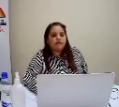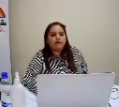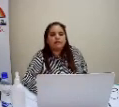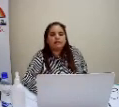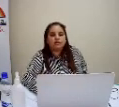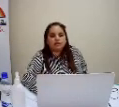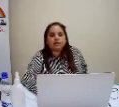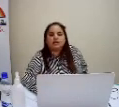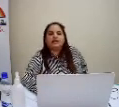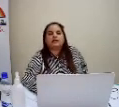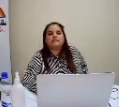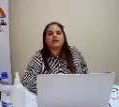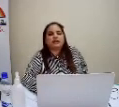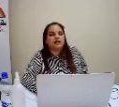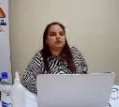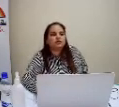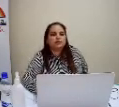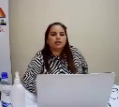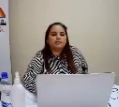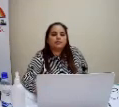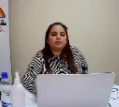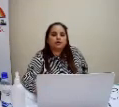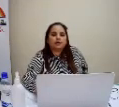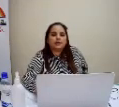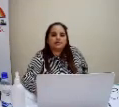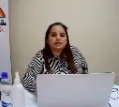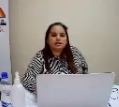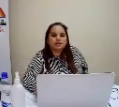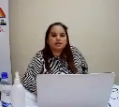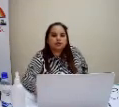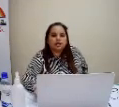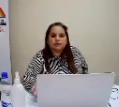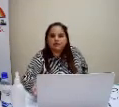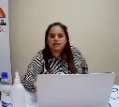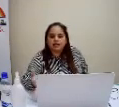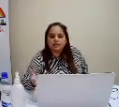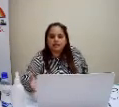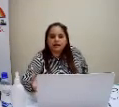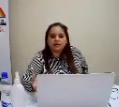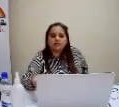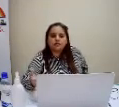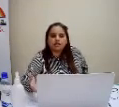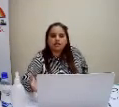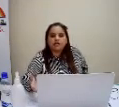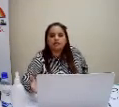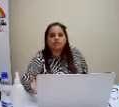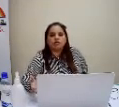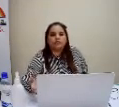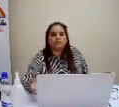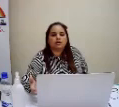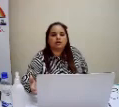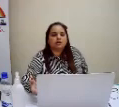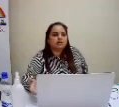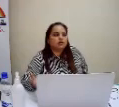Es una enfermedad crónica y es también heredada. Yo tengo, por ejemplo, pacientes que viene toda la familia, de la mamá y sus 3 hijas con